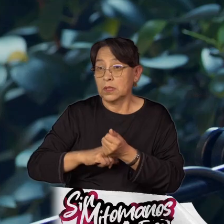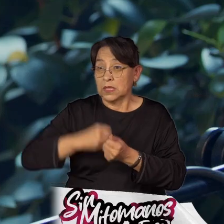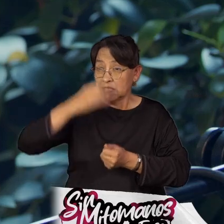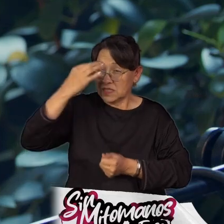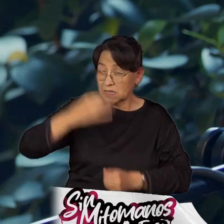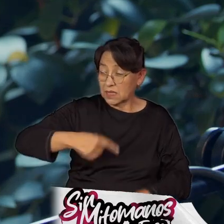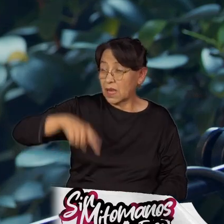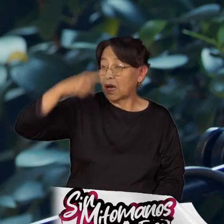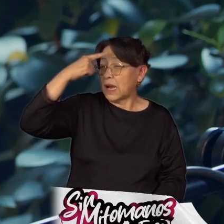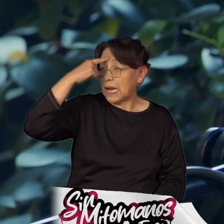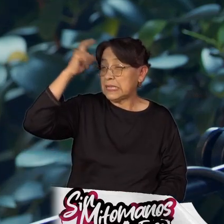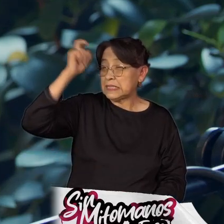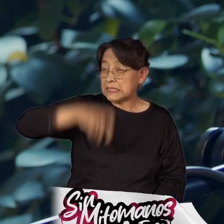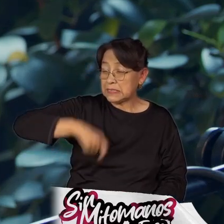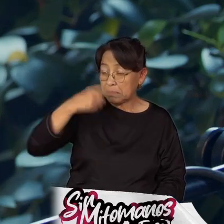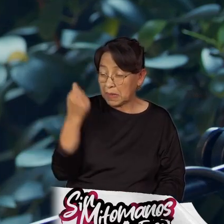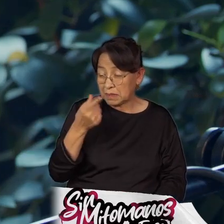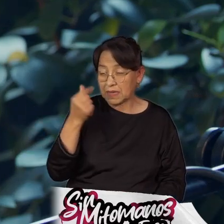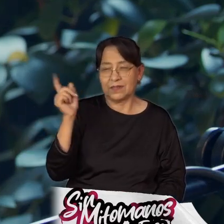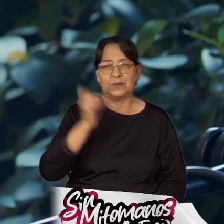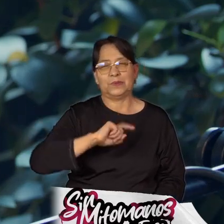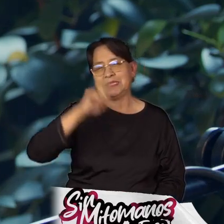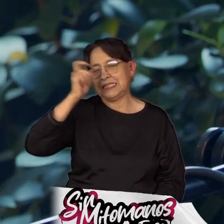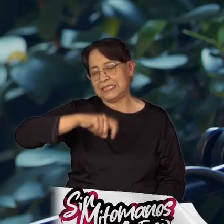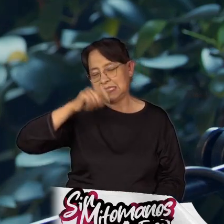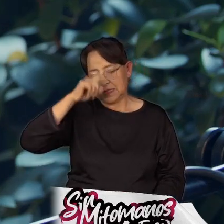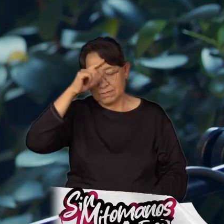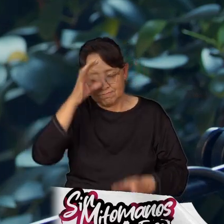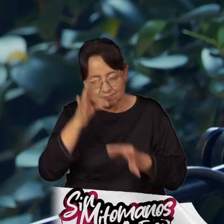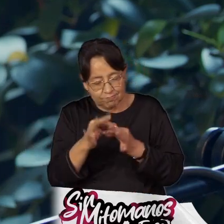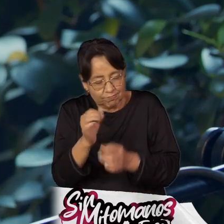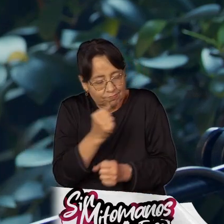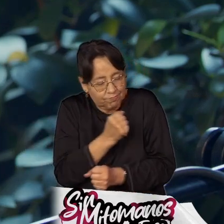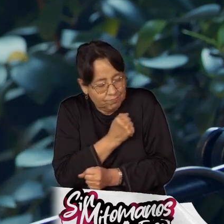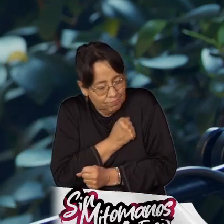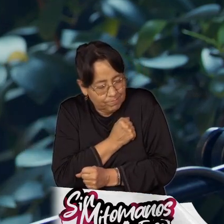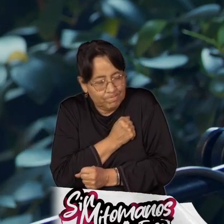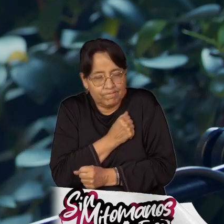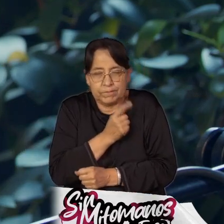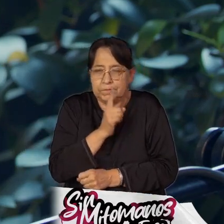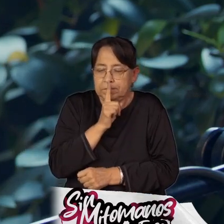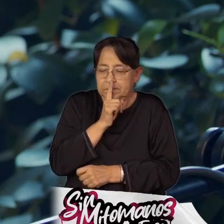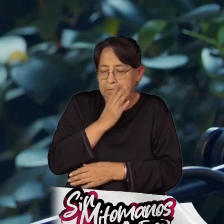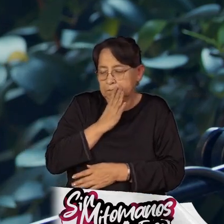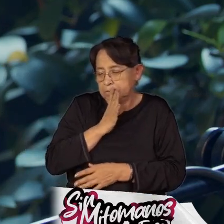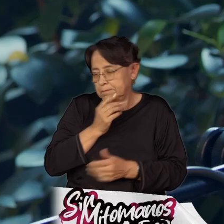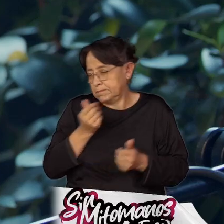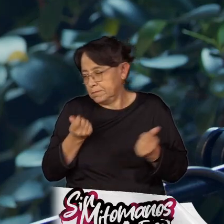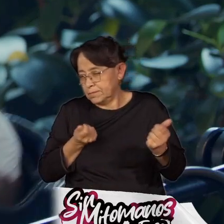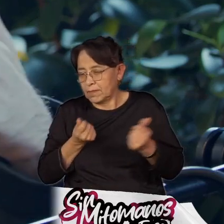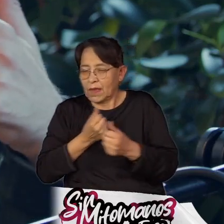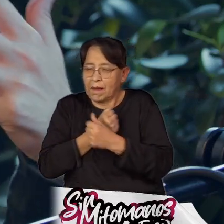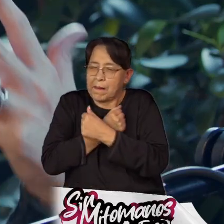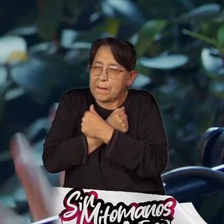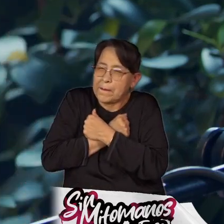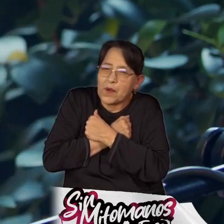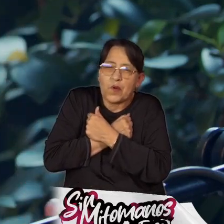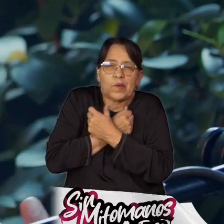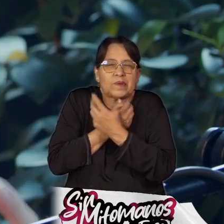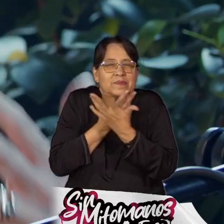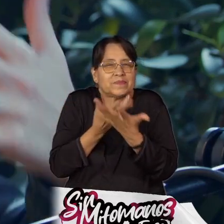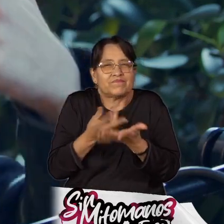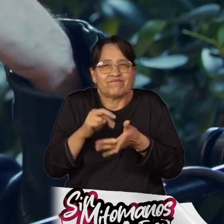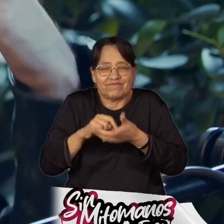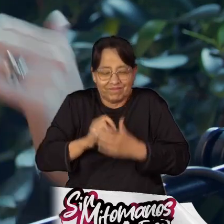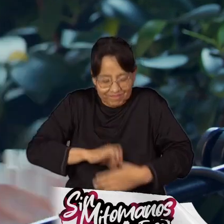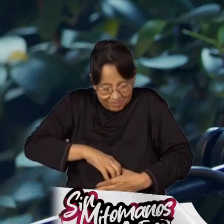lo que se necesita es dinero. Lo que se necesita es fe, lo que se necesita es pasión, lo que se necesita es prudencia, lo que se necesita es amor,